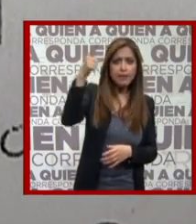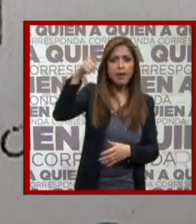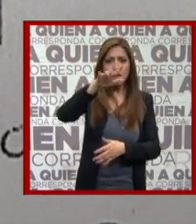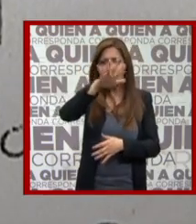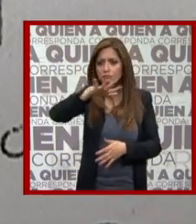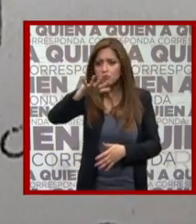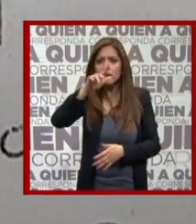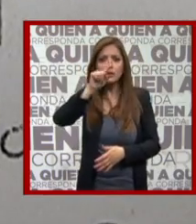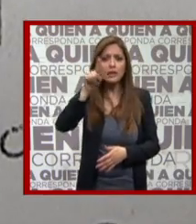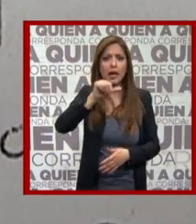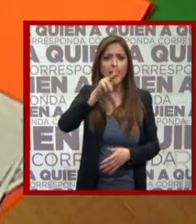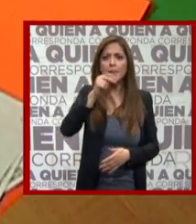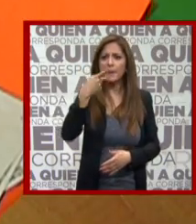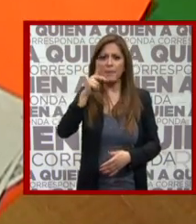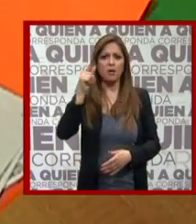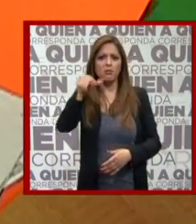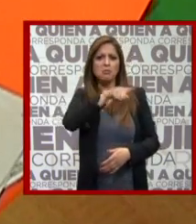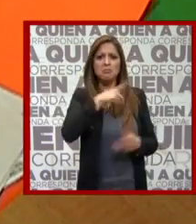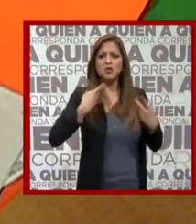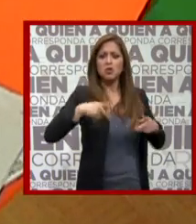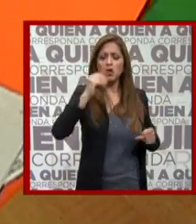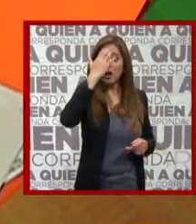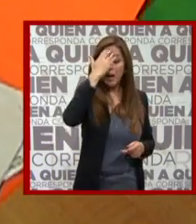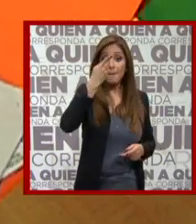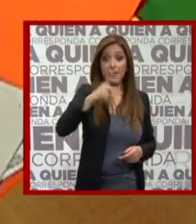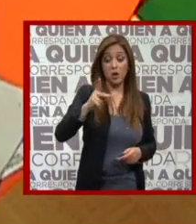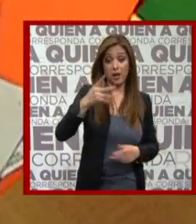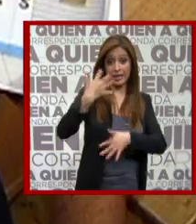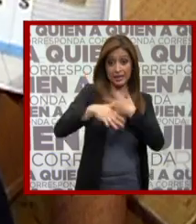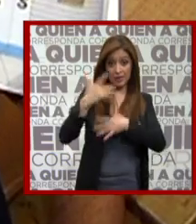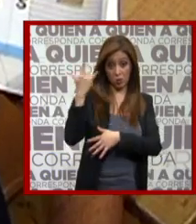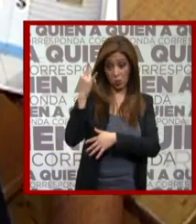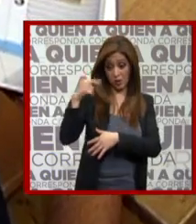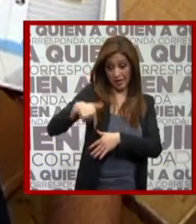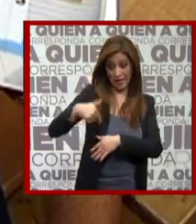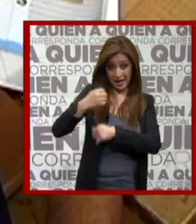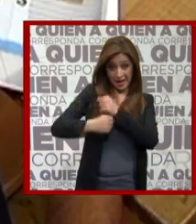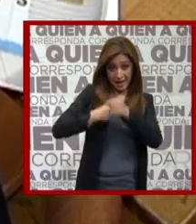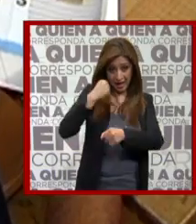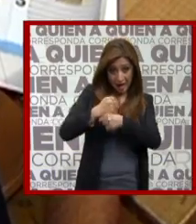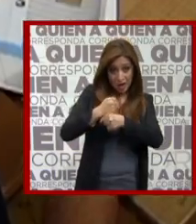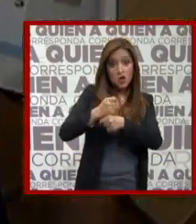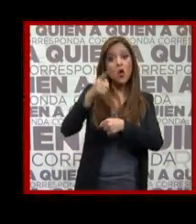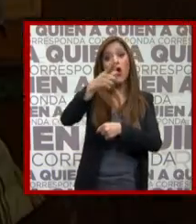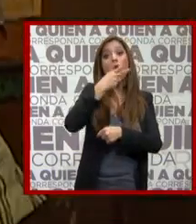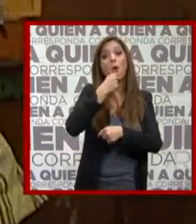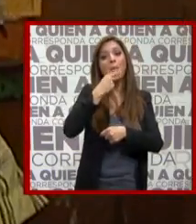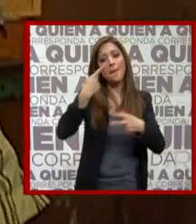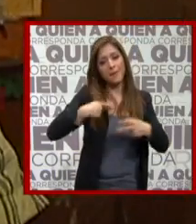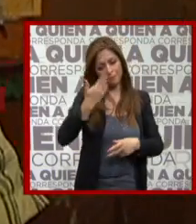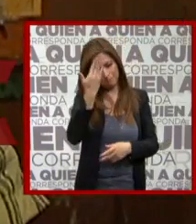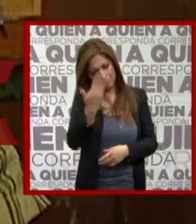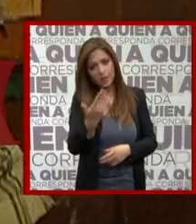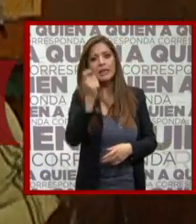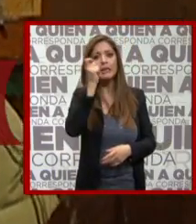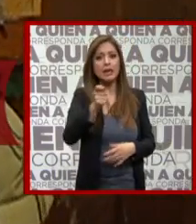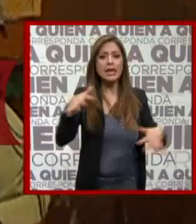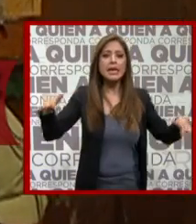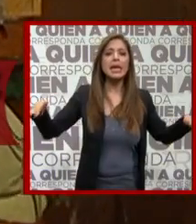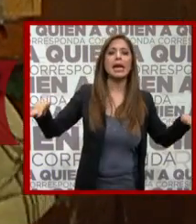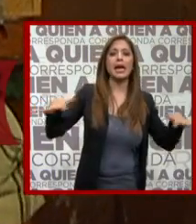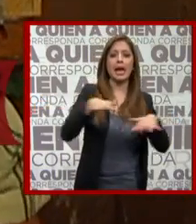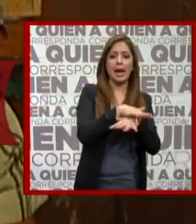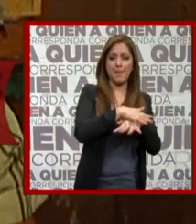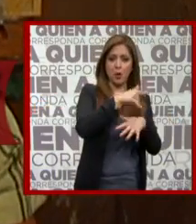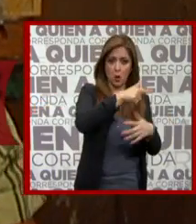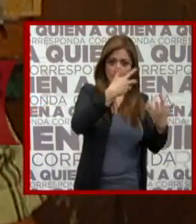Pero nadie le dio razón de él. Y es que el 15 de junio del año en curso, el señor Miguel Ángel recibió una propuesta. Que si hacíamos un cambio, la